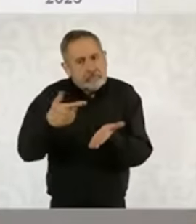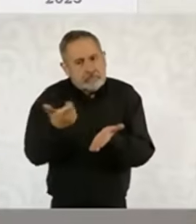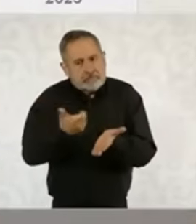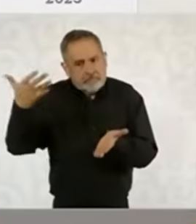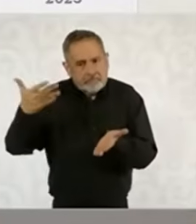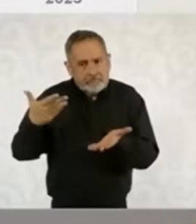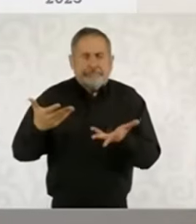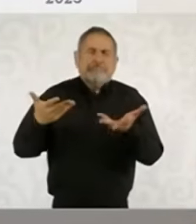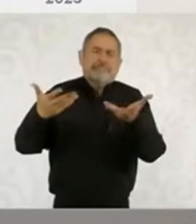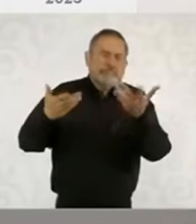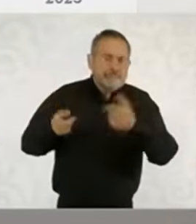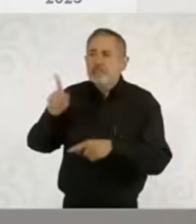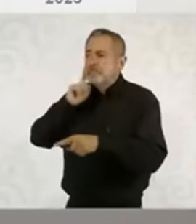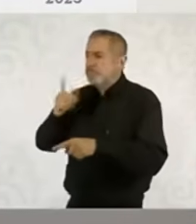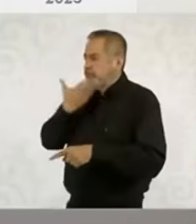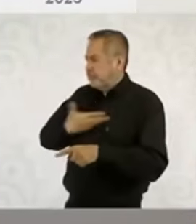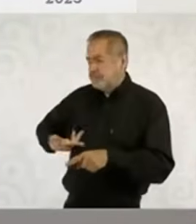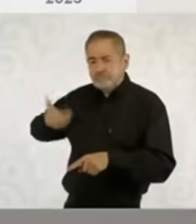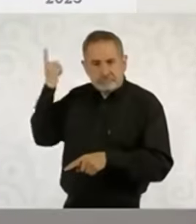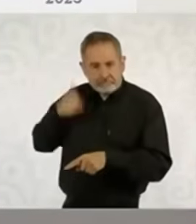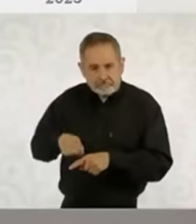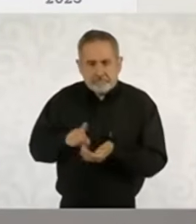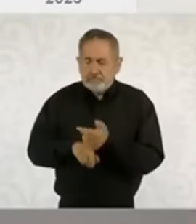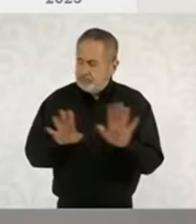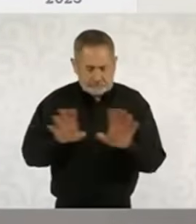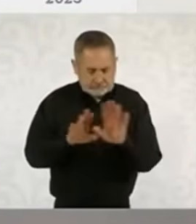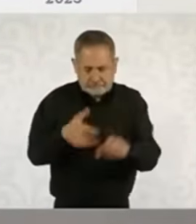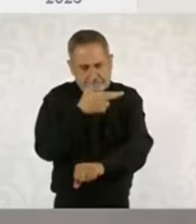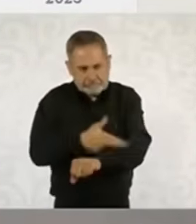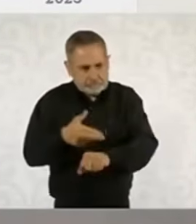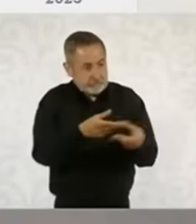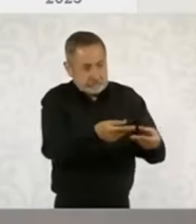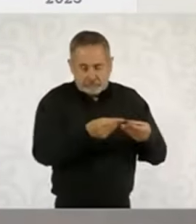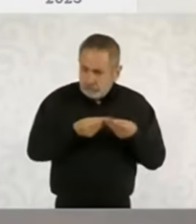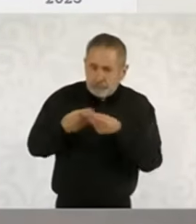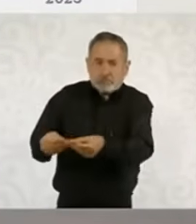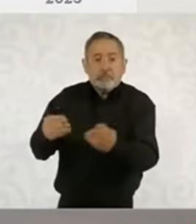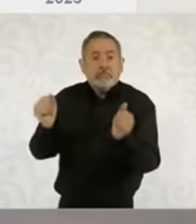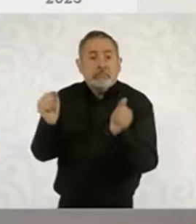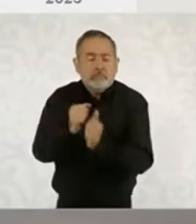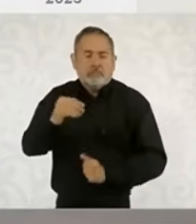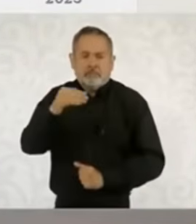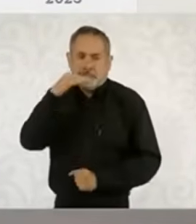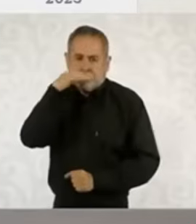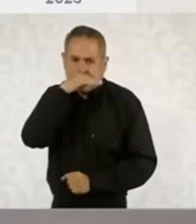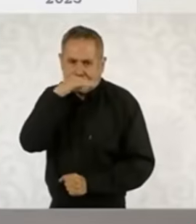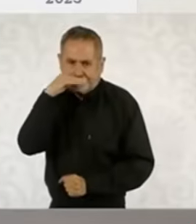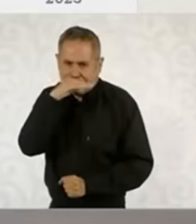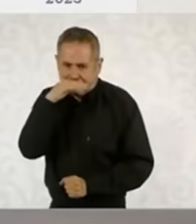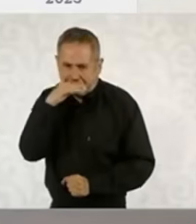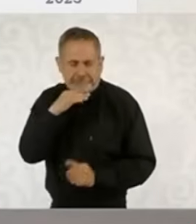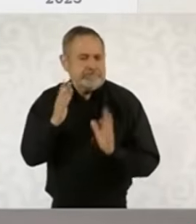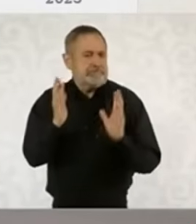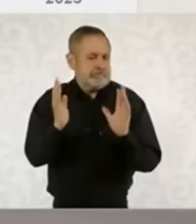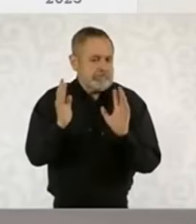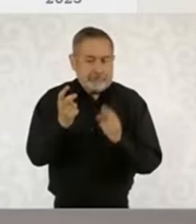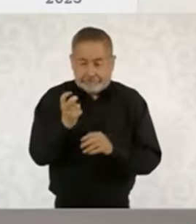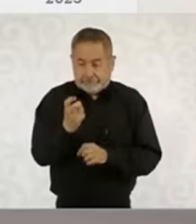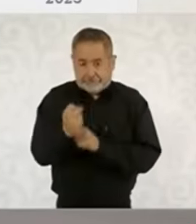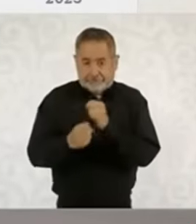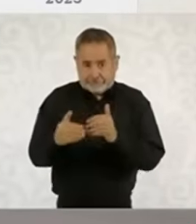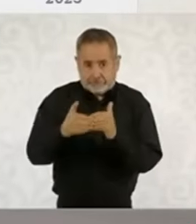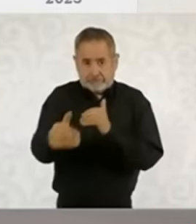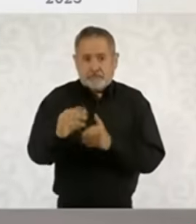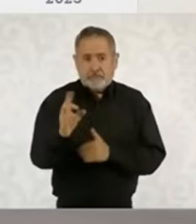con la instrucción de la presidenta, es que esto sea gratuito. De manera que la meta que traemos para este año,